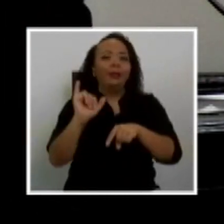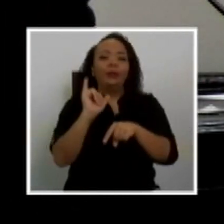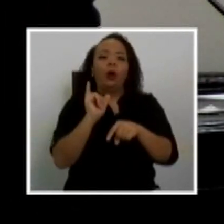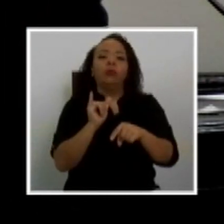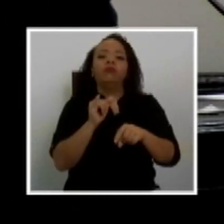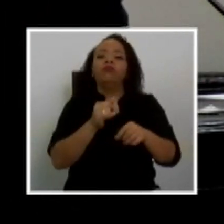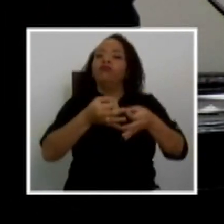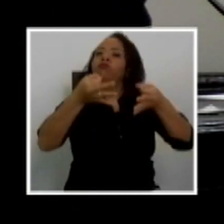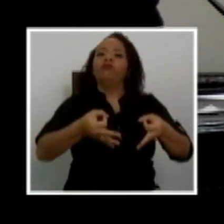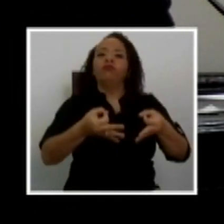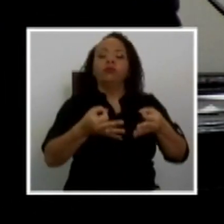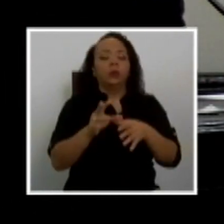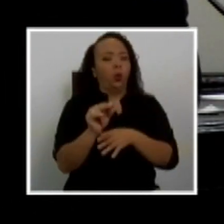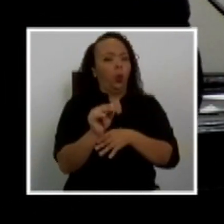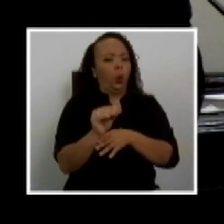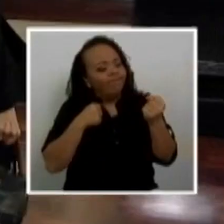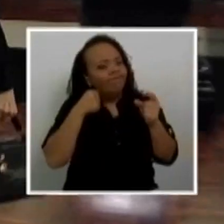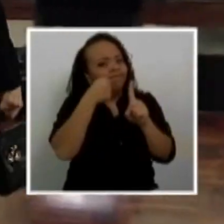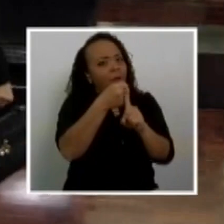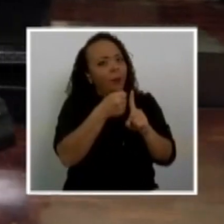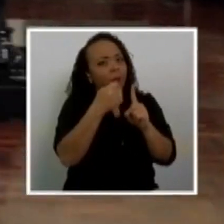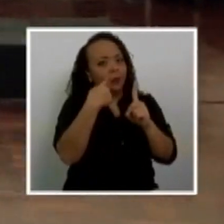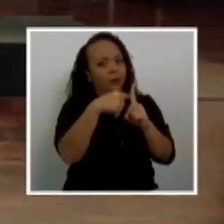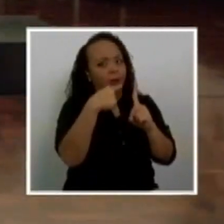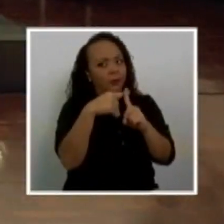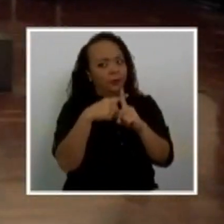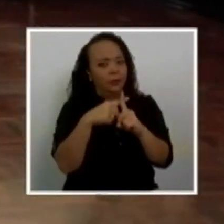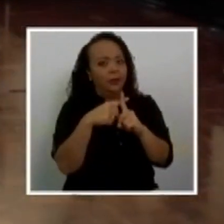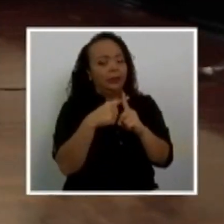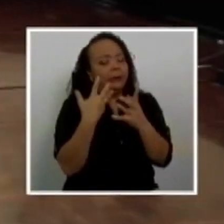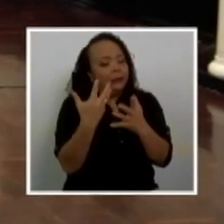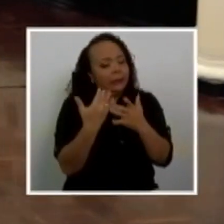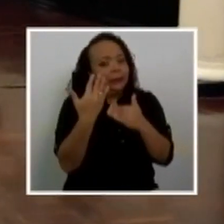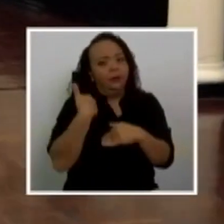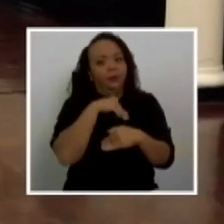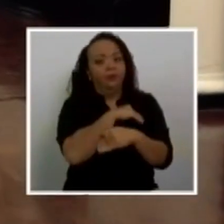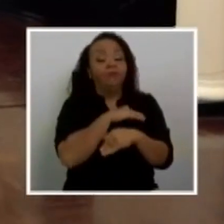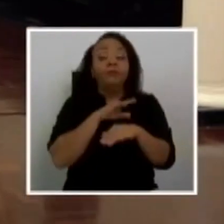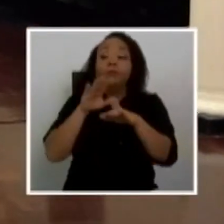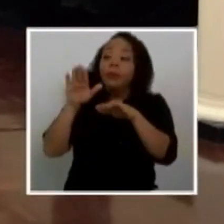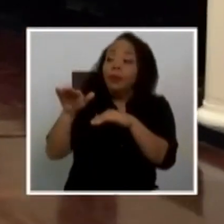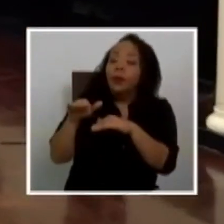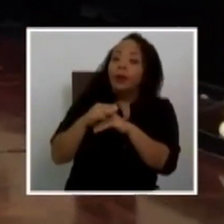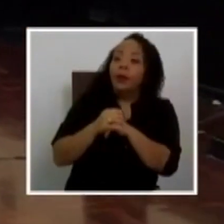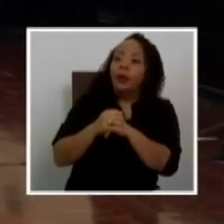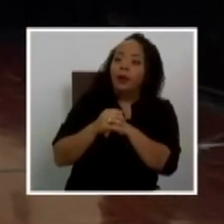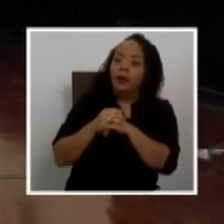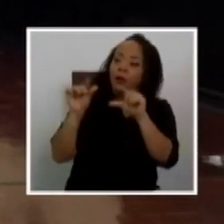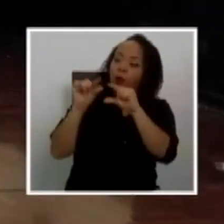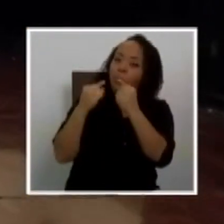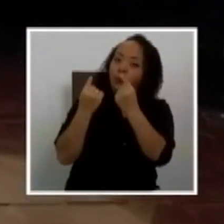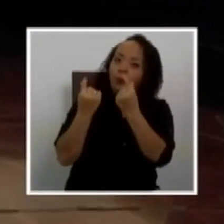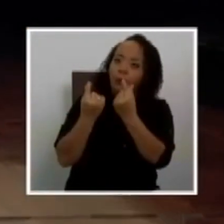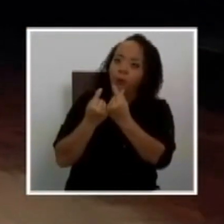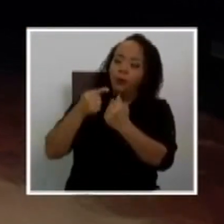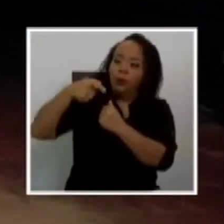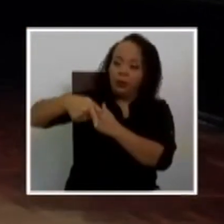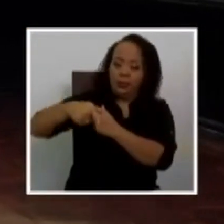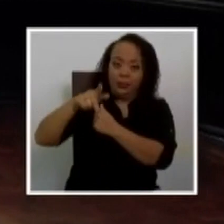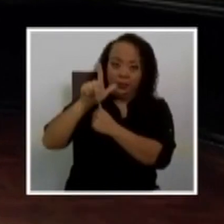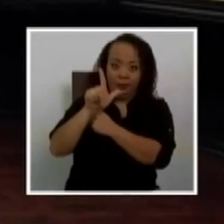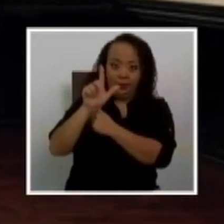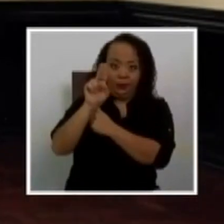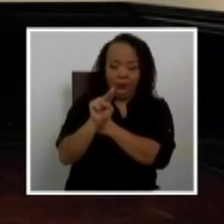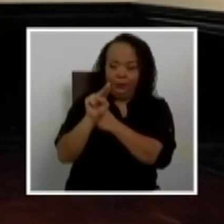abril. Pablo Heriberto Abarca, del Partido Unidad Social Cristiana, y Eduardo Cruzan, jefe de fracción del Partido Restauración